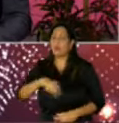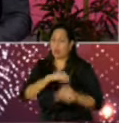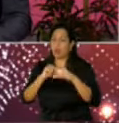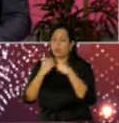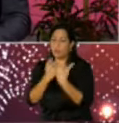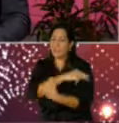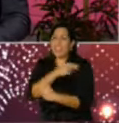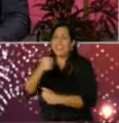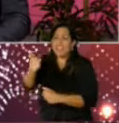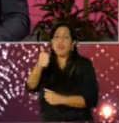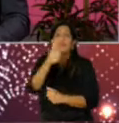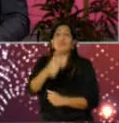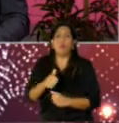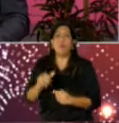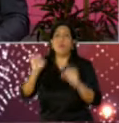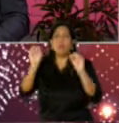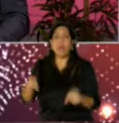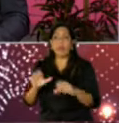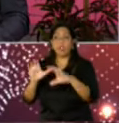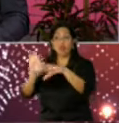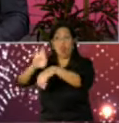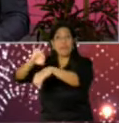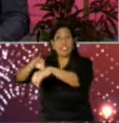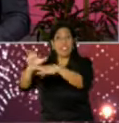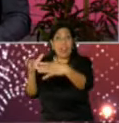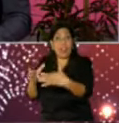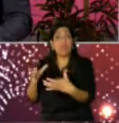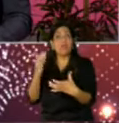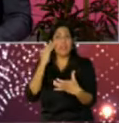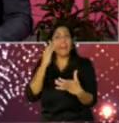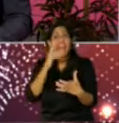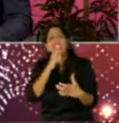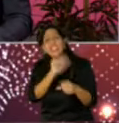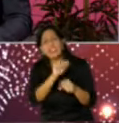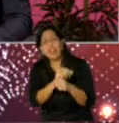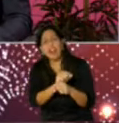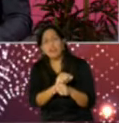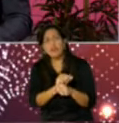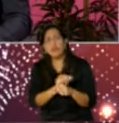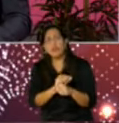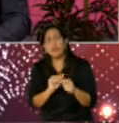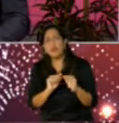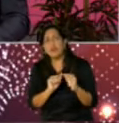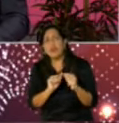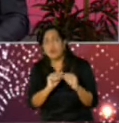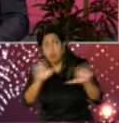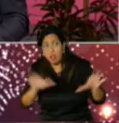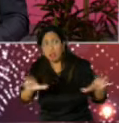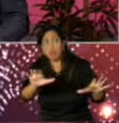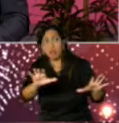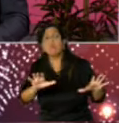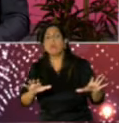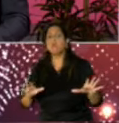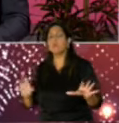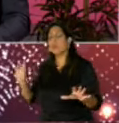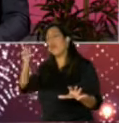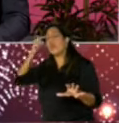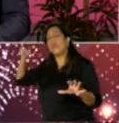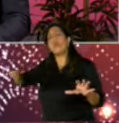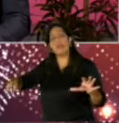para que sean ellos, a través de sus recursos humanos, que nos identifique este individuo para que puedan recibir su dinero, como dijo la doctora ahorita, para que tengan ese dinero